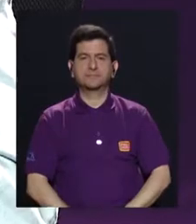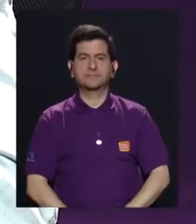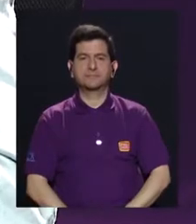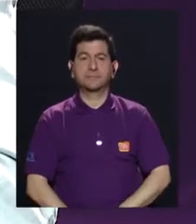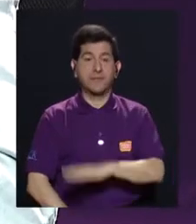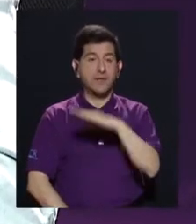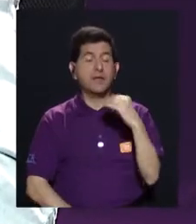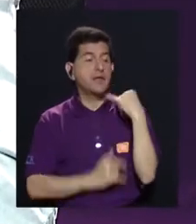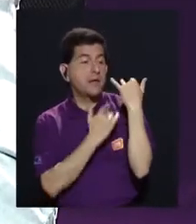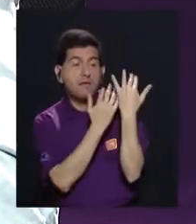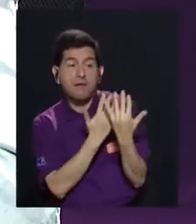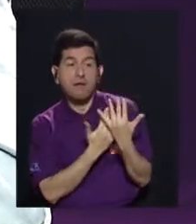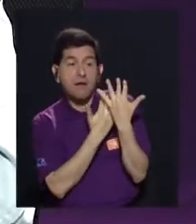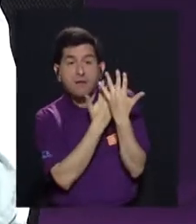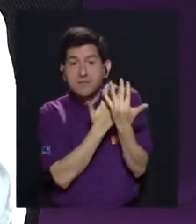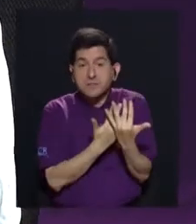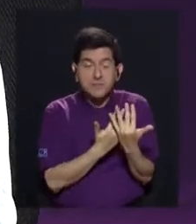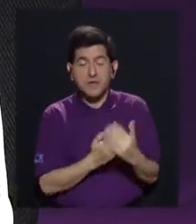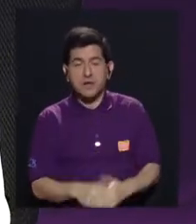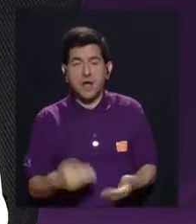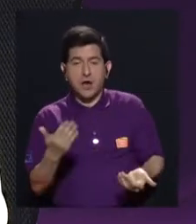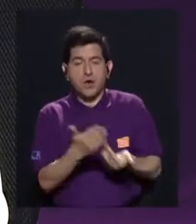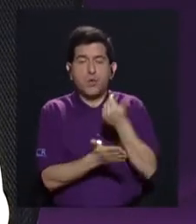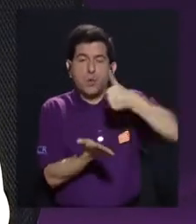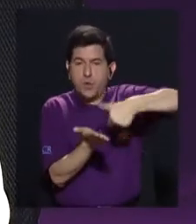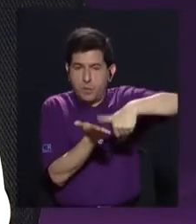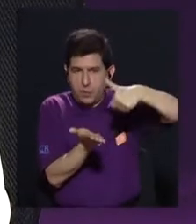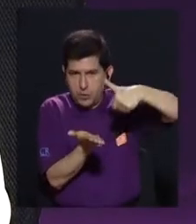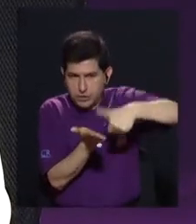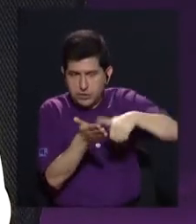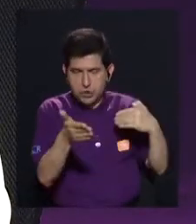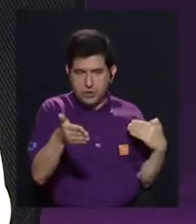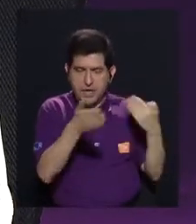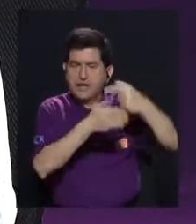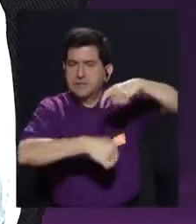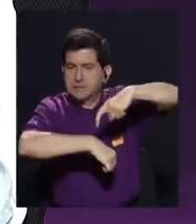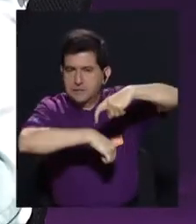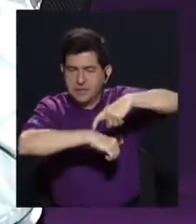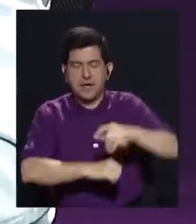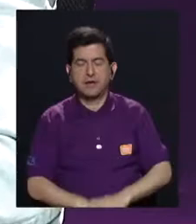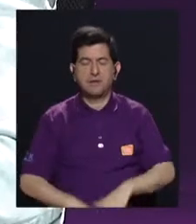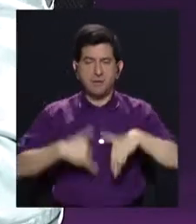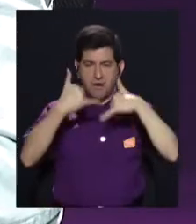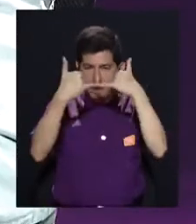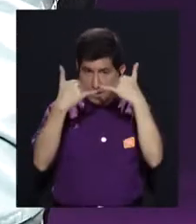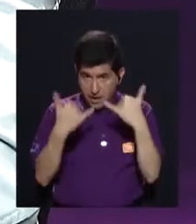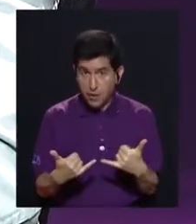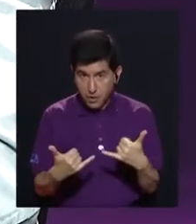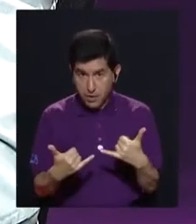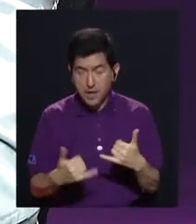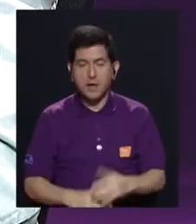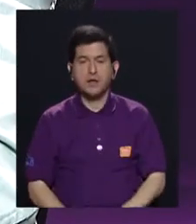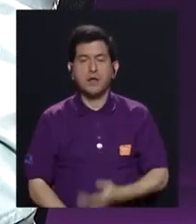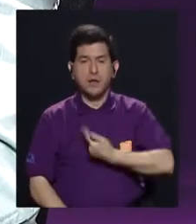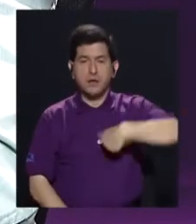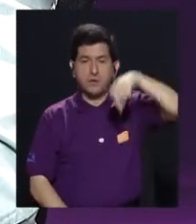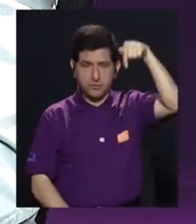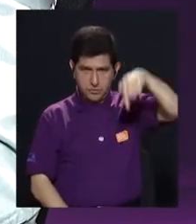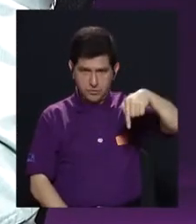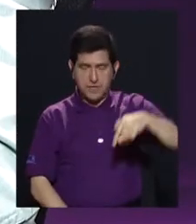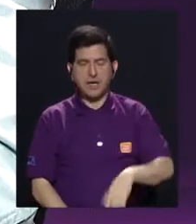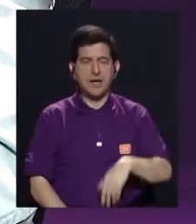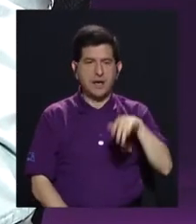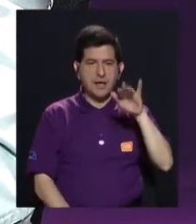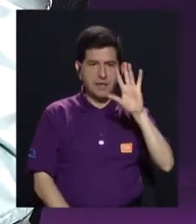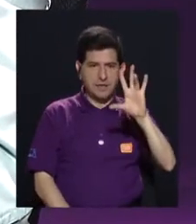la expectativa de una nueva elección muy pronto en esta oportunidad vamos a tener de los